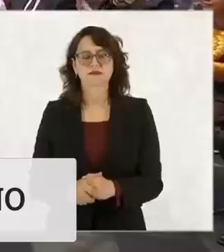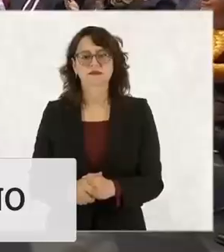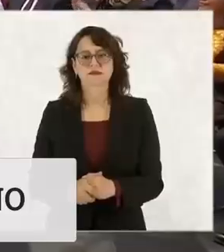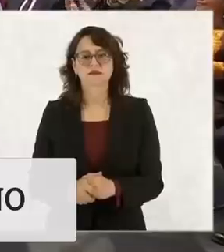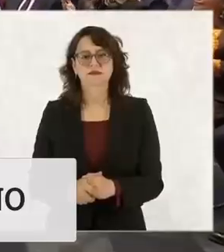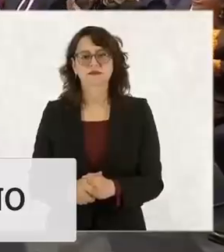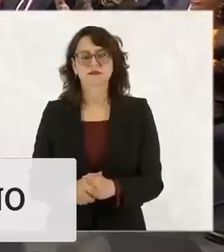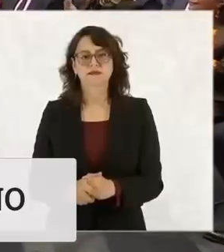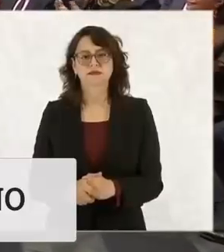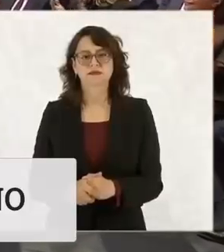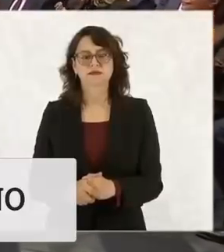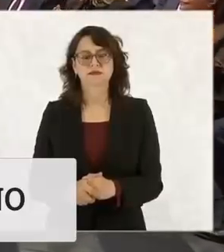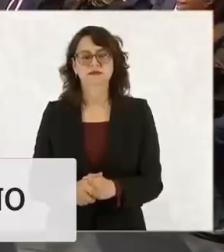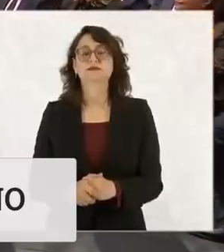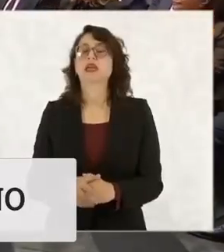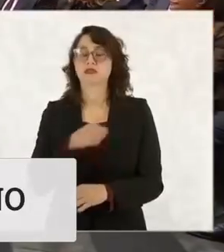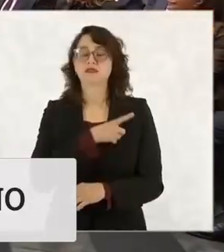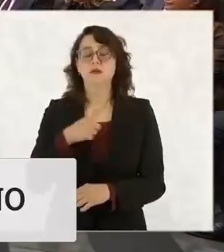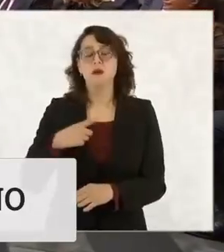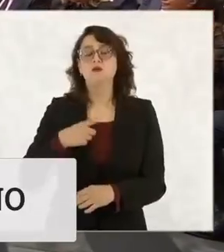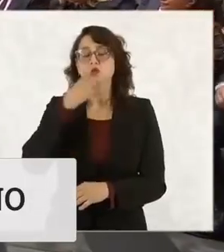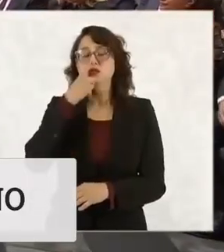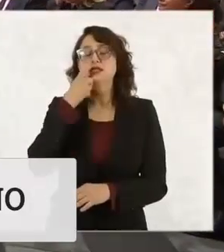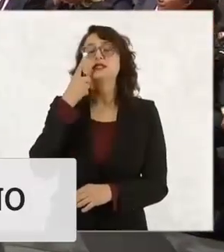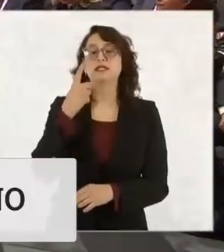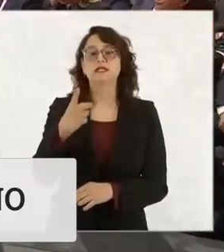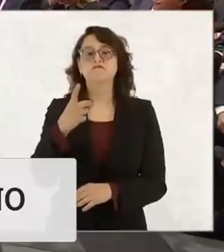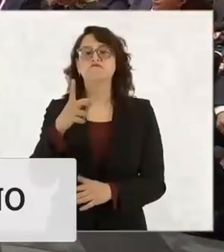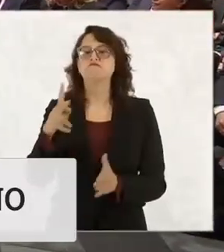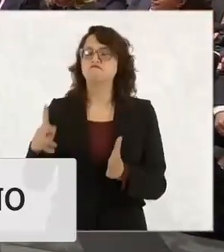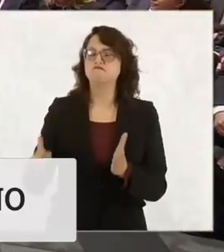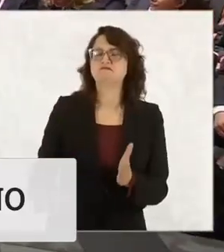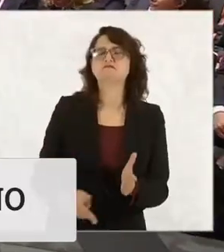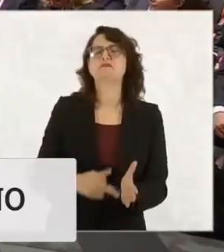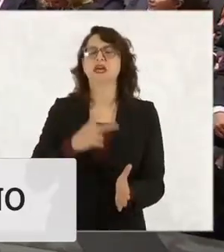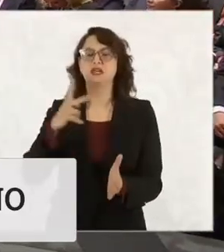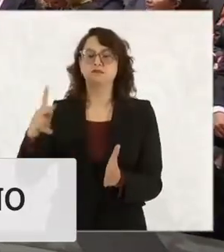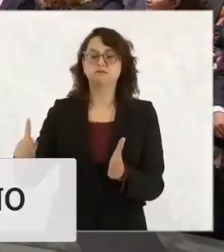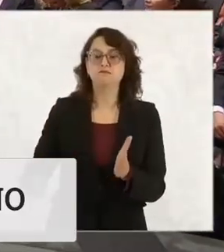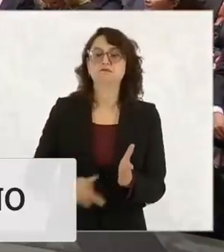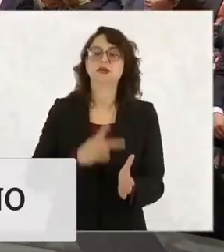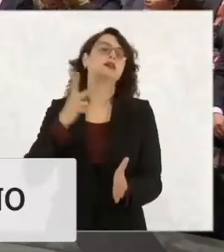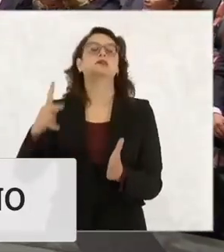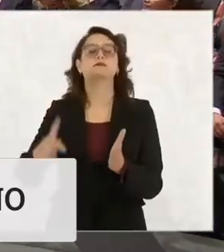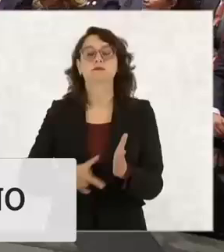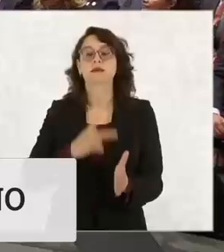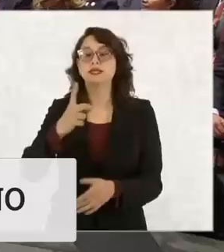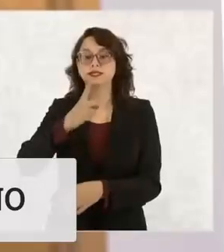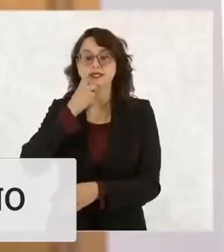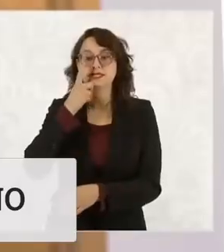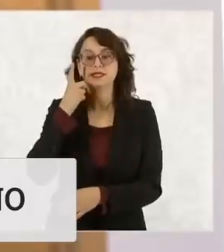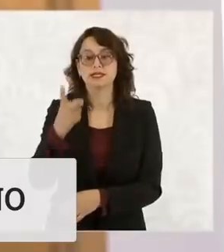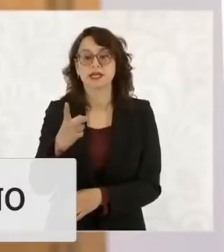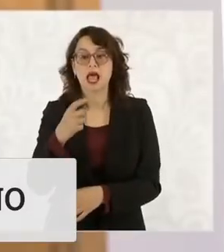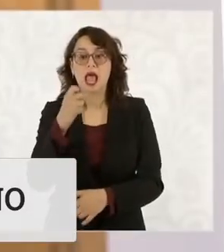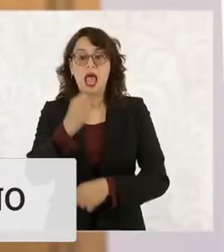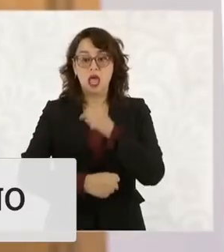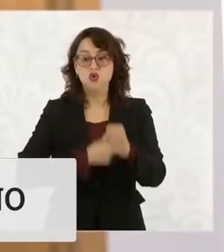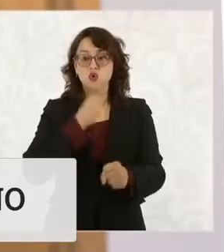Es pertinente mencionarlo cuantas veces sea necesario. De